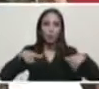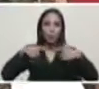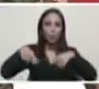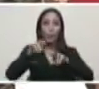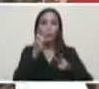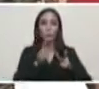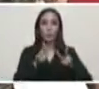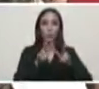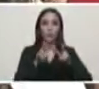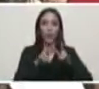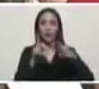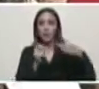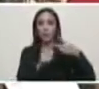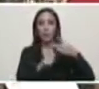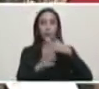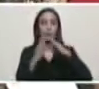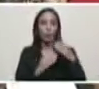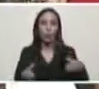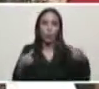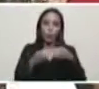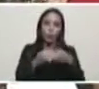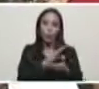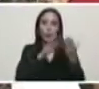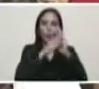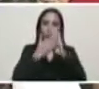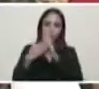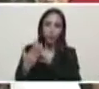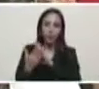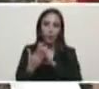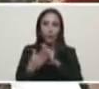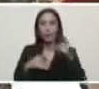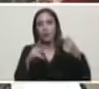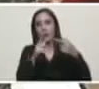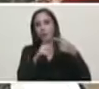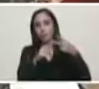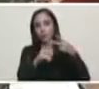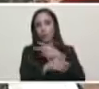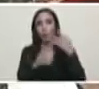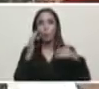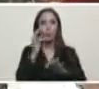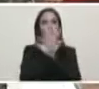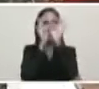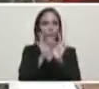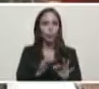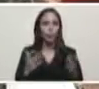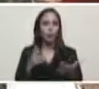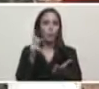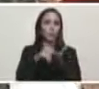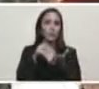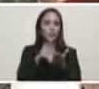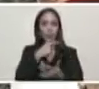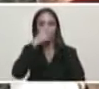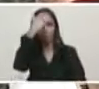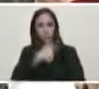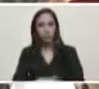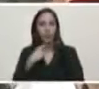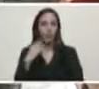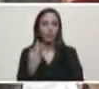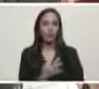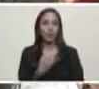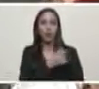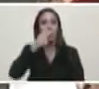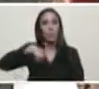misión vivienda Venezuela la conformación de consejos comunales y comunas como mecanismo de participación protagónica del